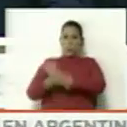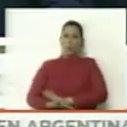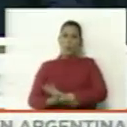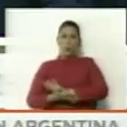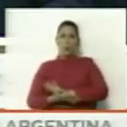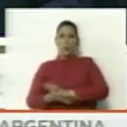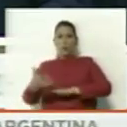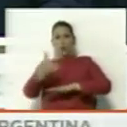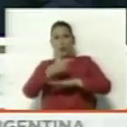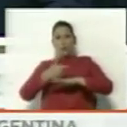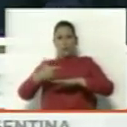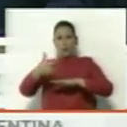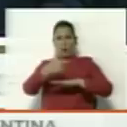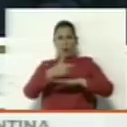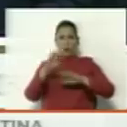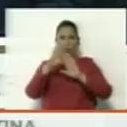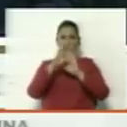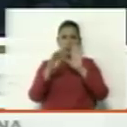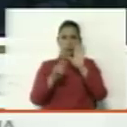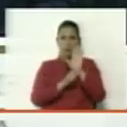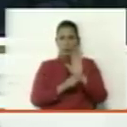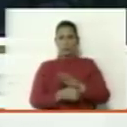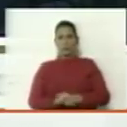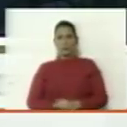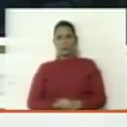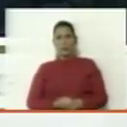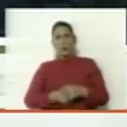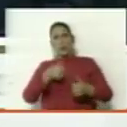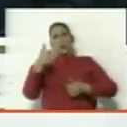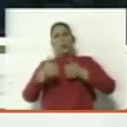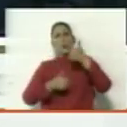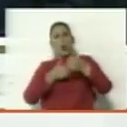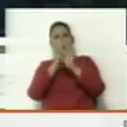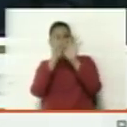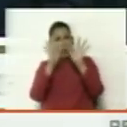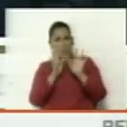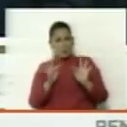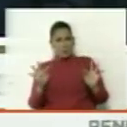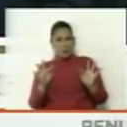el gobierno constitucional. ¿Cuál es el modus operandi?